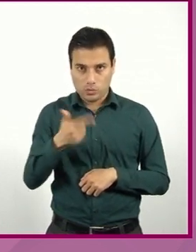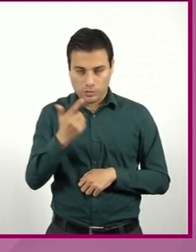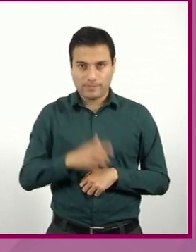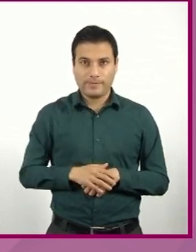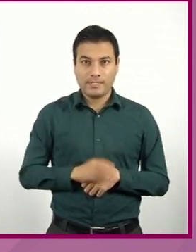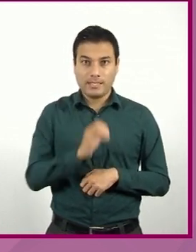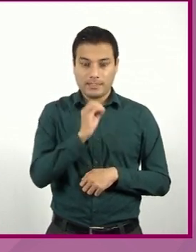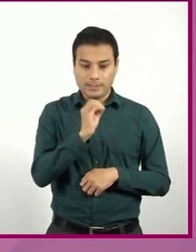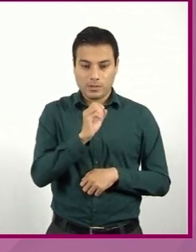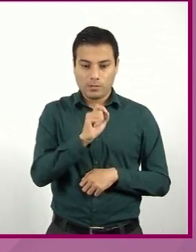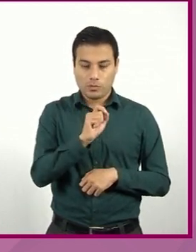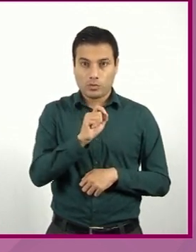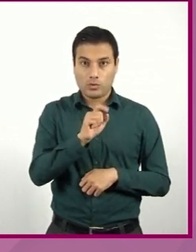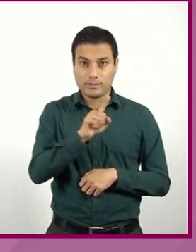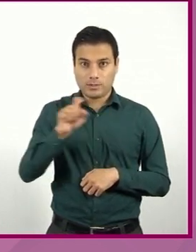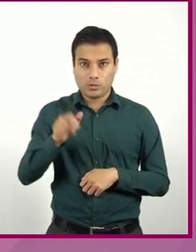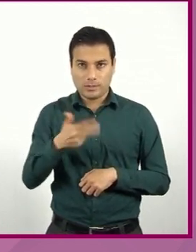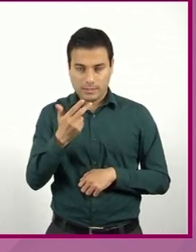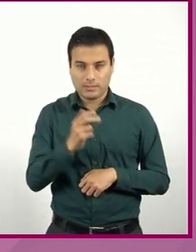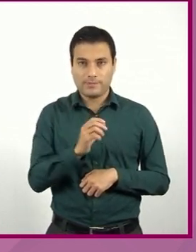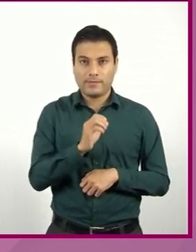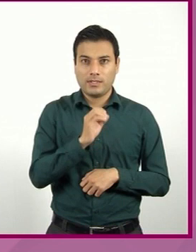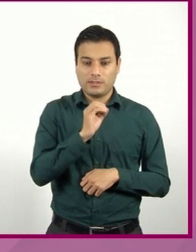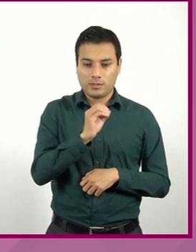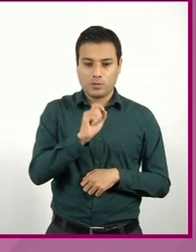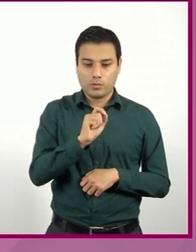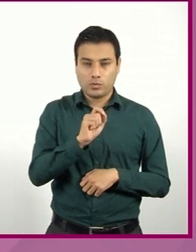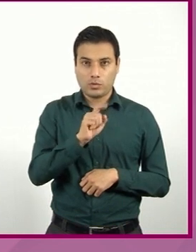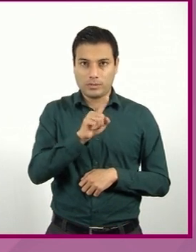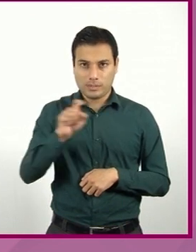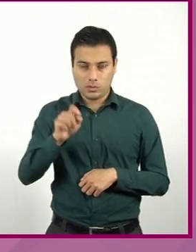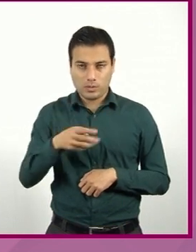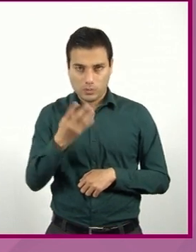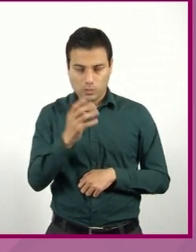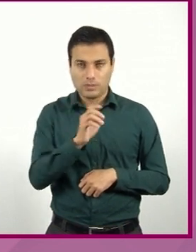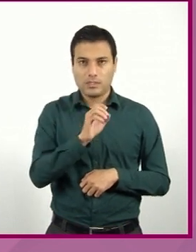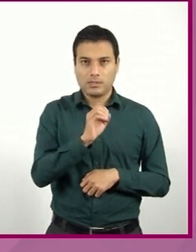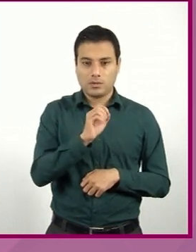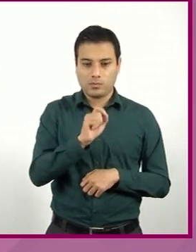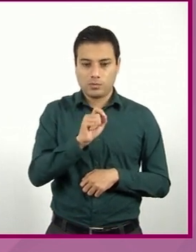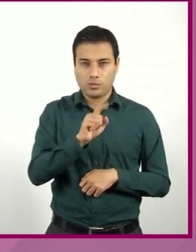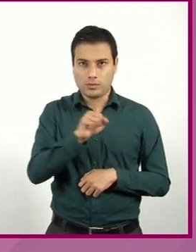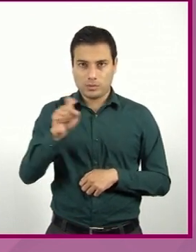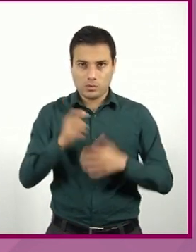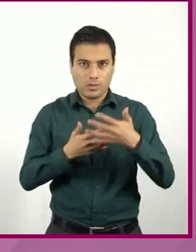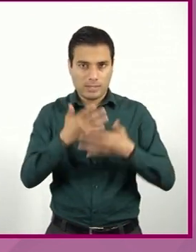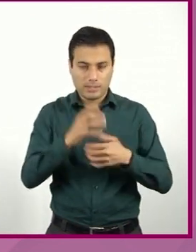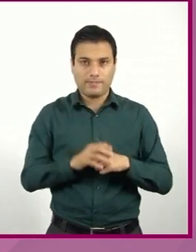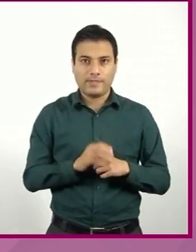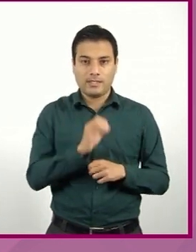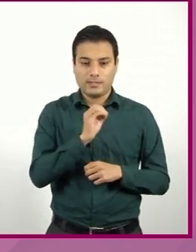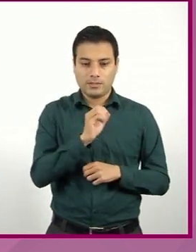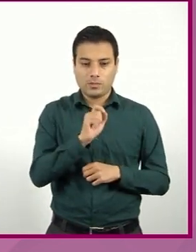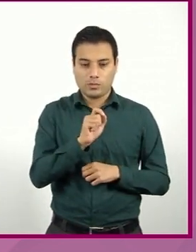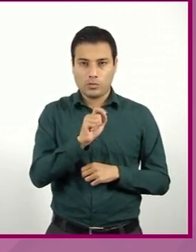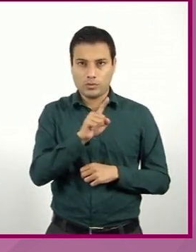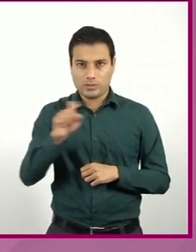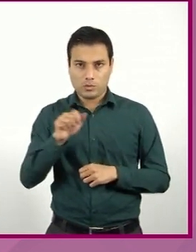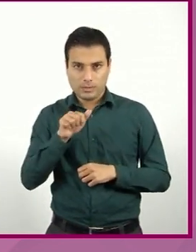milésimos, 114 milésimos, 115 milésimos, 116